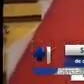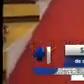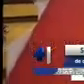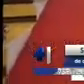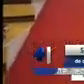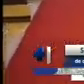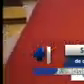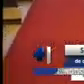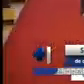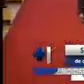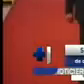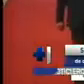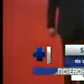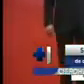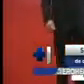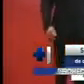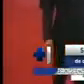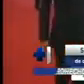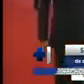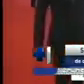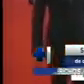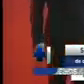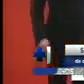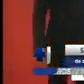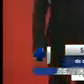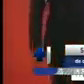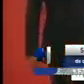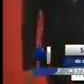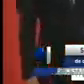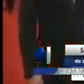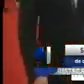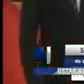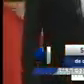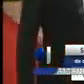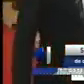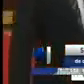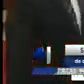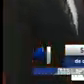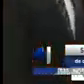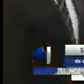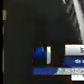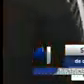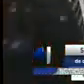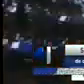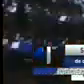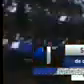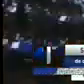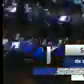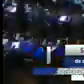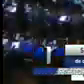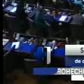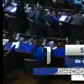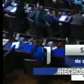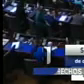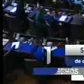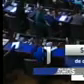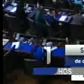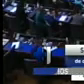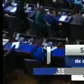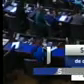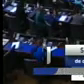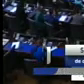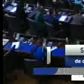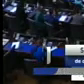partes vinculadas a la Asamblea Legislativa, y es que en esta sesión se busca desaforar al diputado Aguilar y